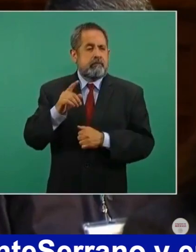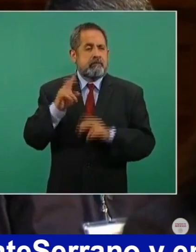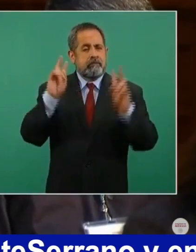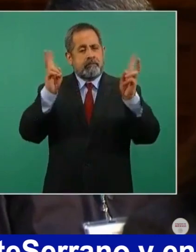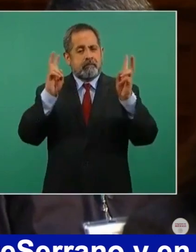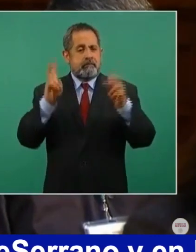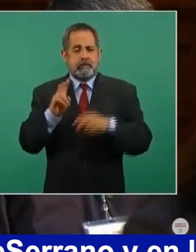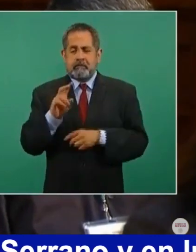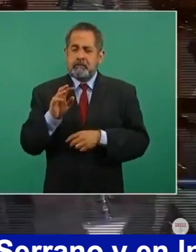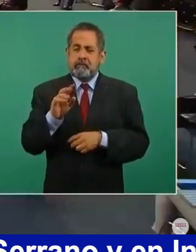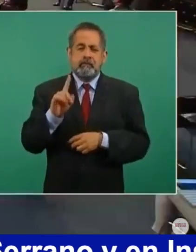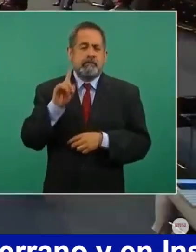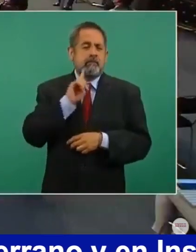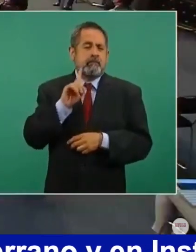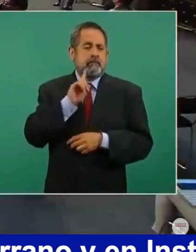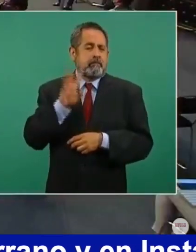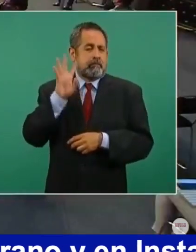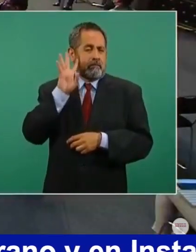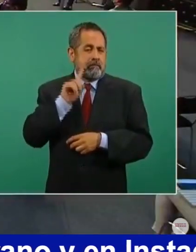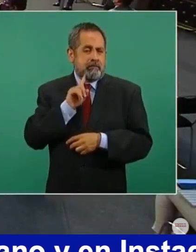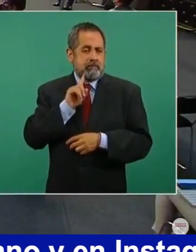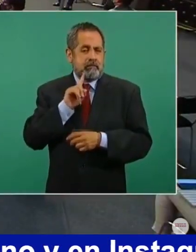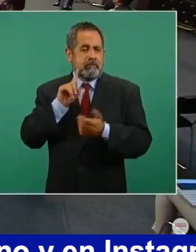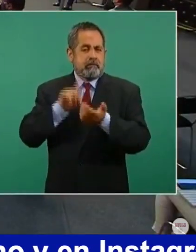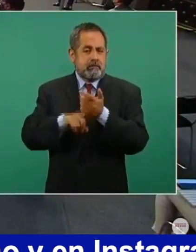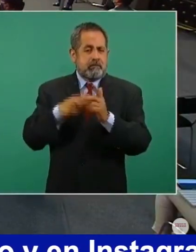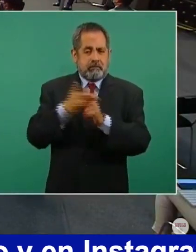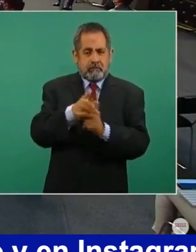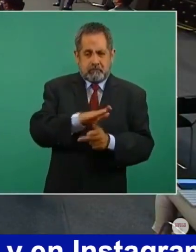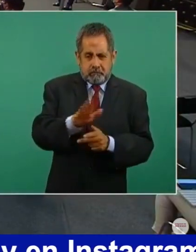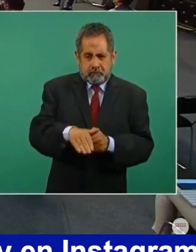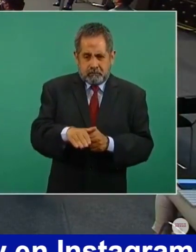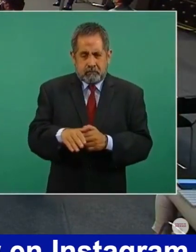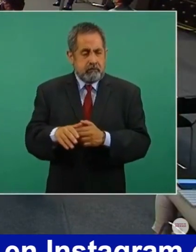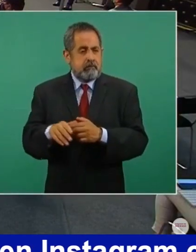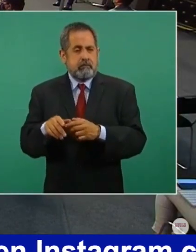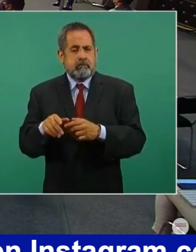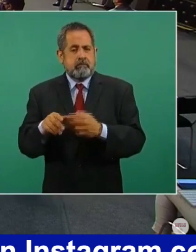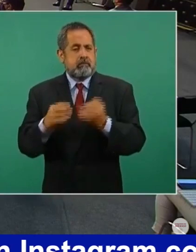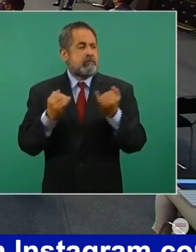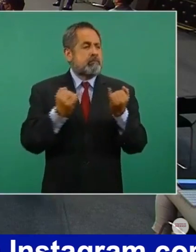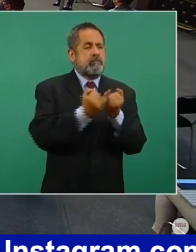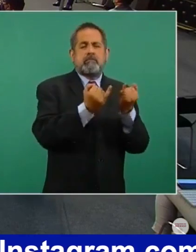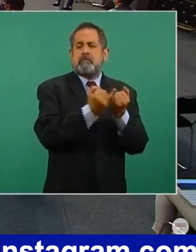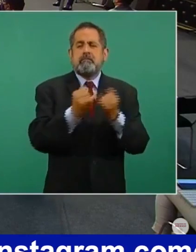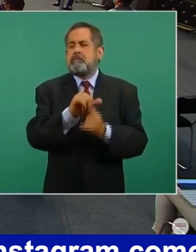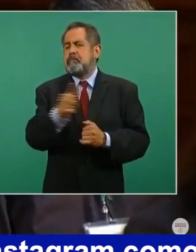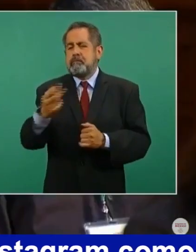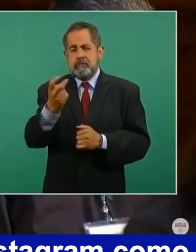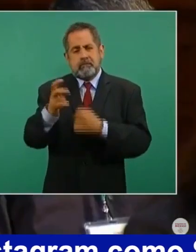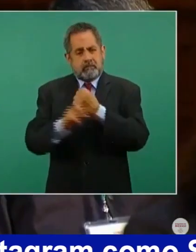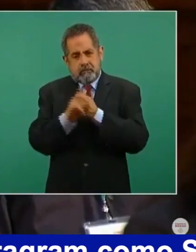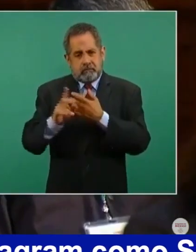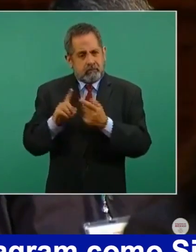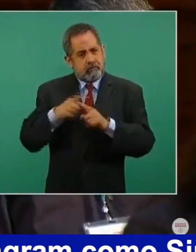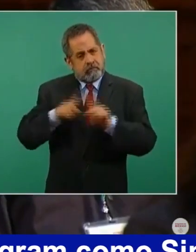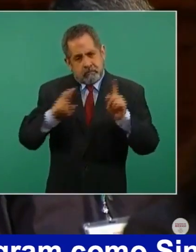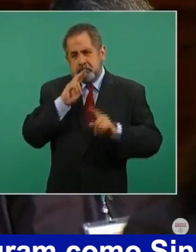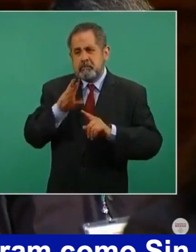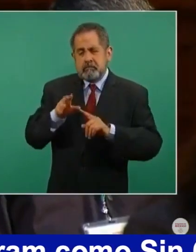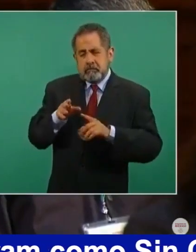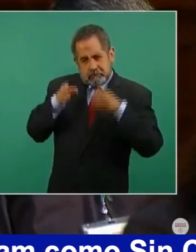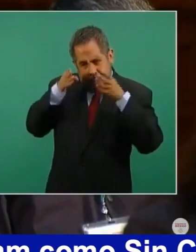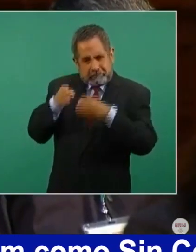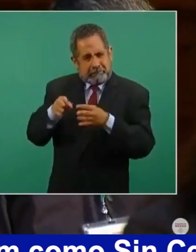feminicidios desde la misma perspectiva que se atienden las desigualdades en general en el país, y si no, más bien sería